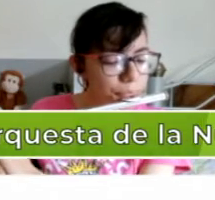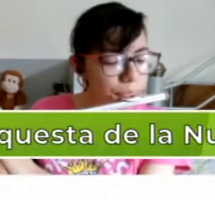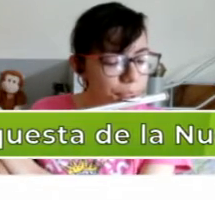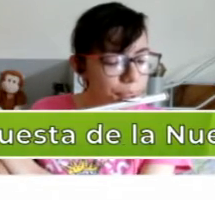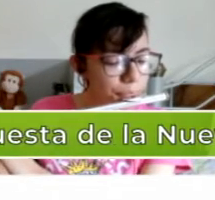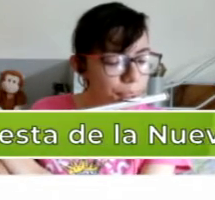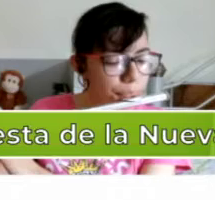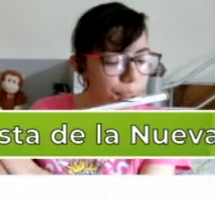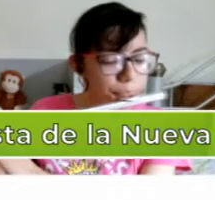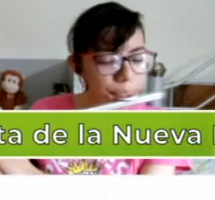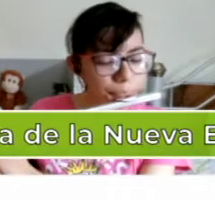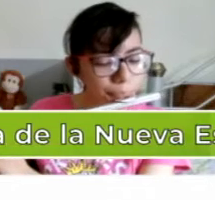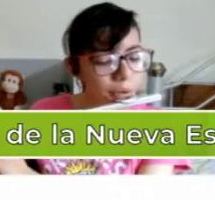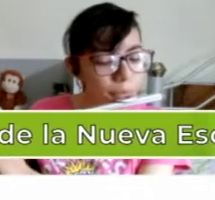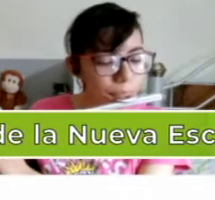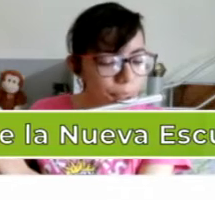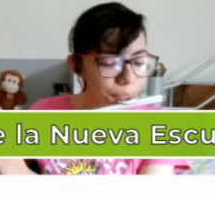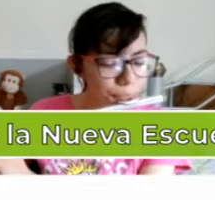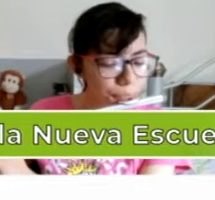el camino